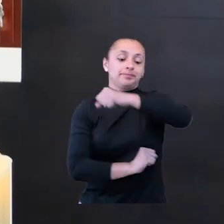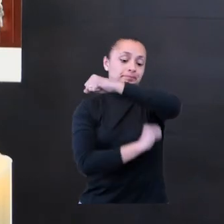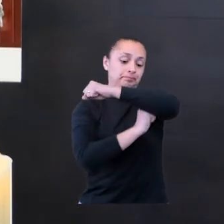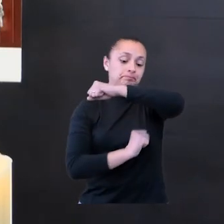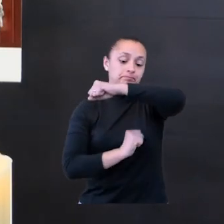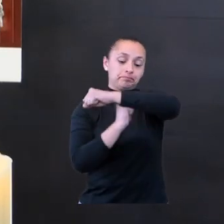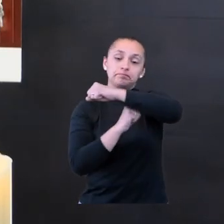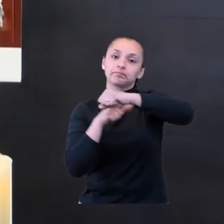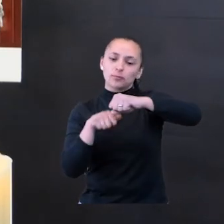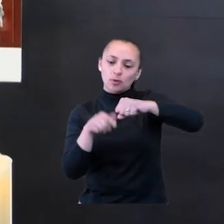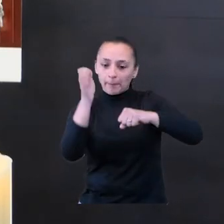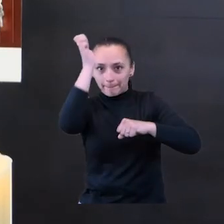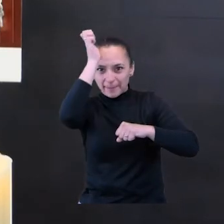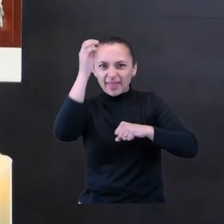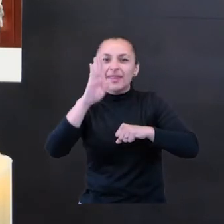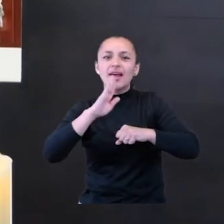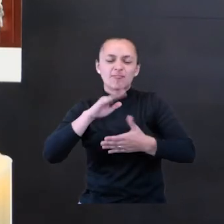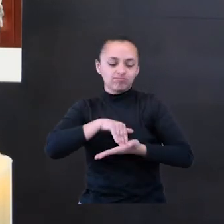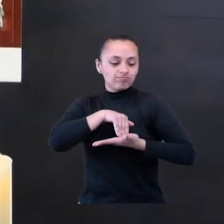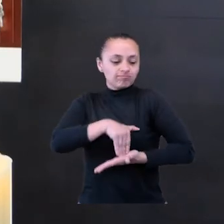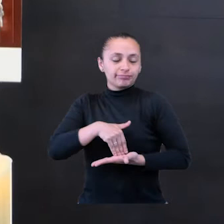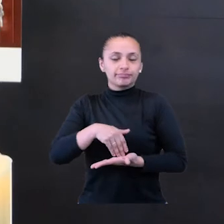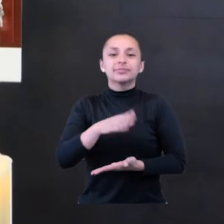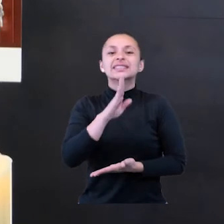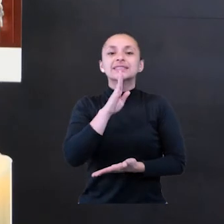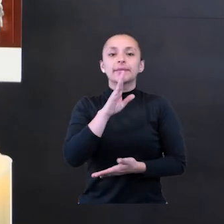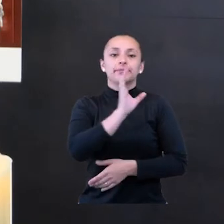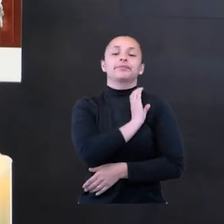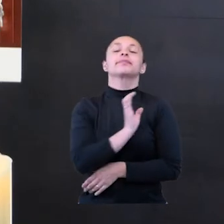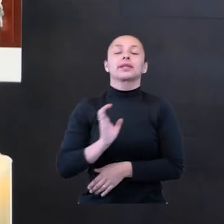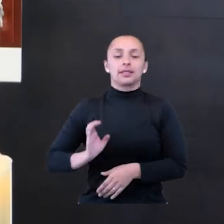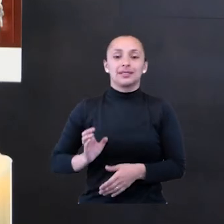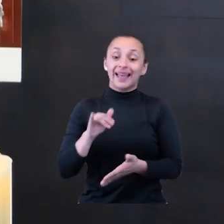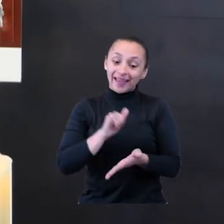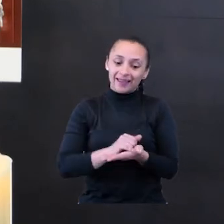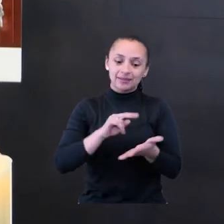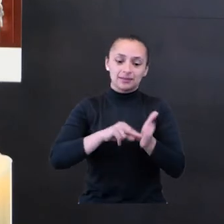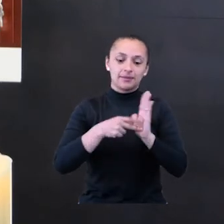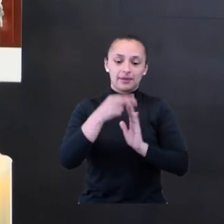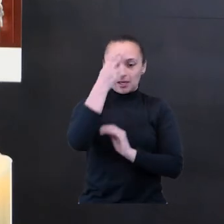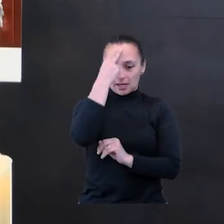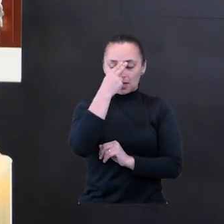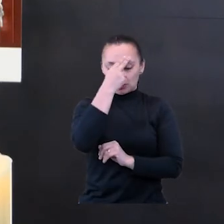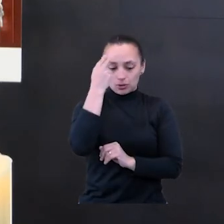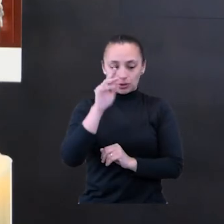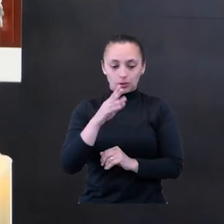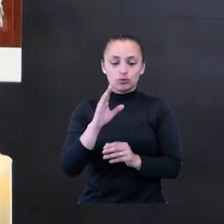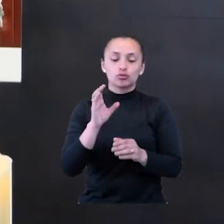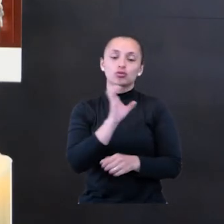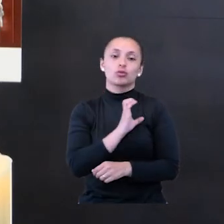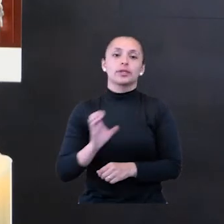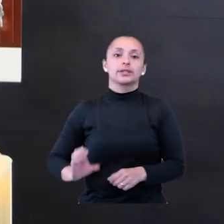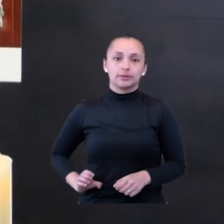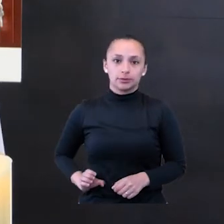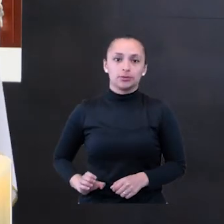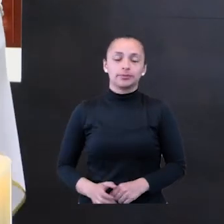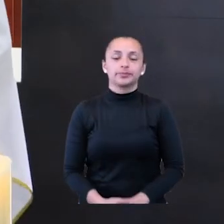la piedra angular que es cristo esa es nuestra iglesia católica la iglesia de cristo